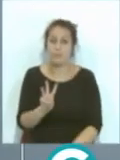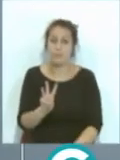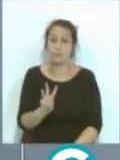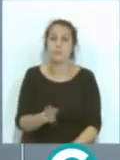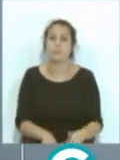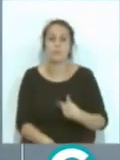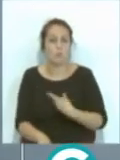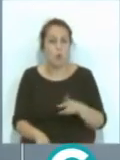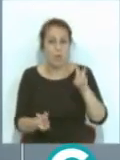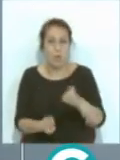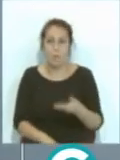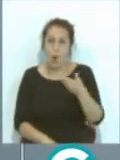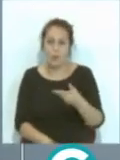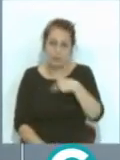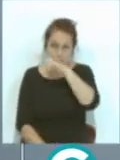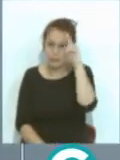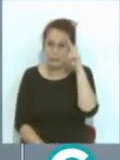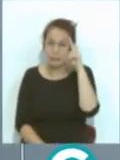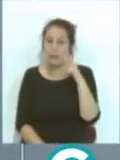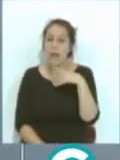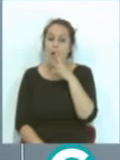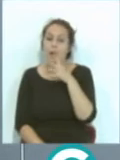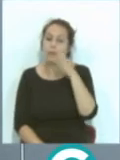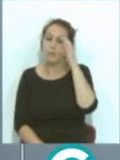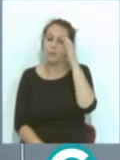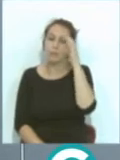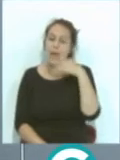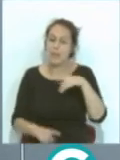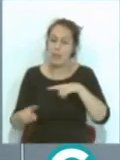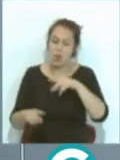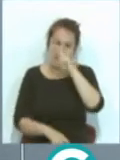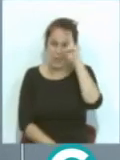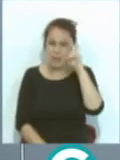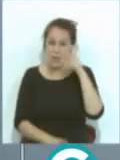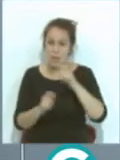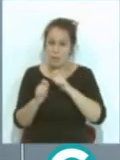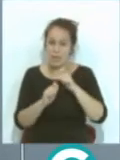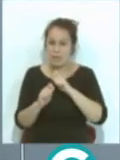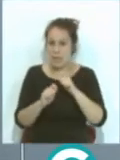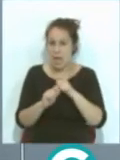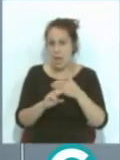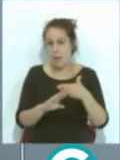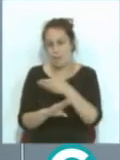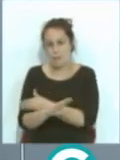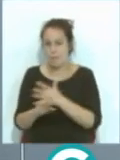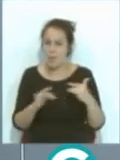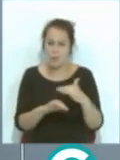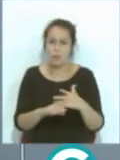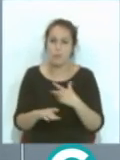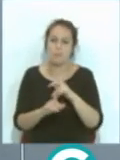las novedades del Real Madrid. Y vamos a escuchar a Zinedine Zidane en la rueda de prensa previa al partido frente al Cádiz Club de